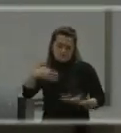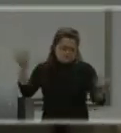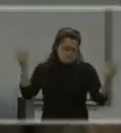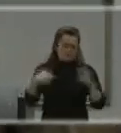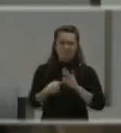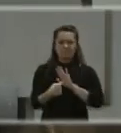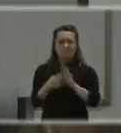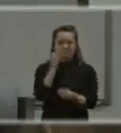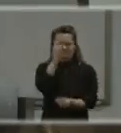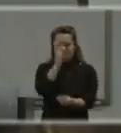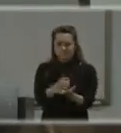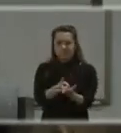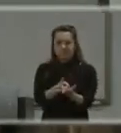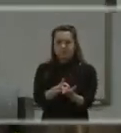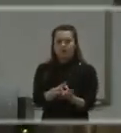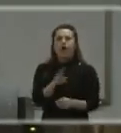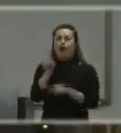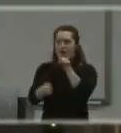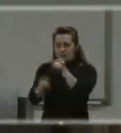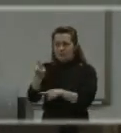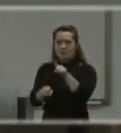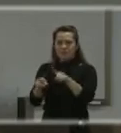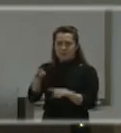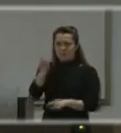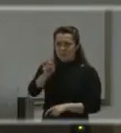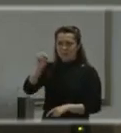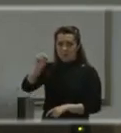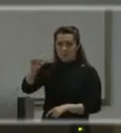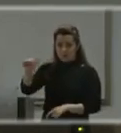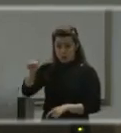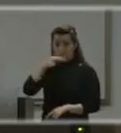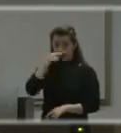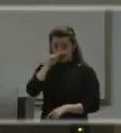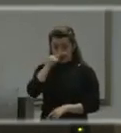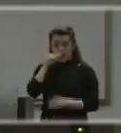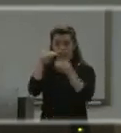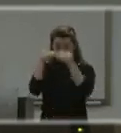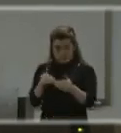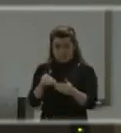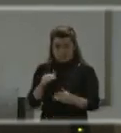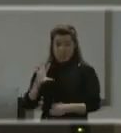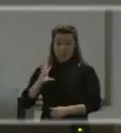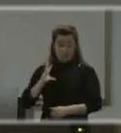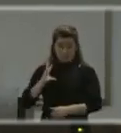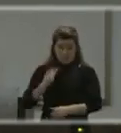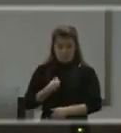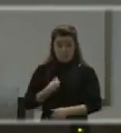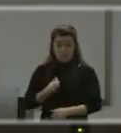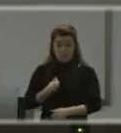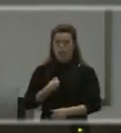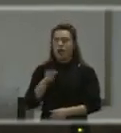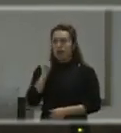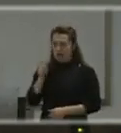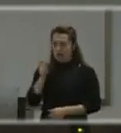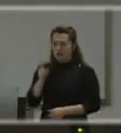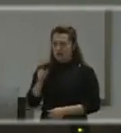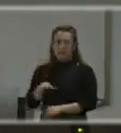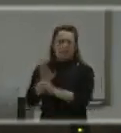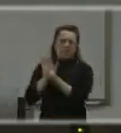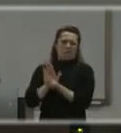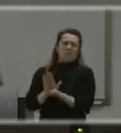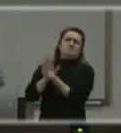Digamos. Conocemos algunos casos de niños trans con discapacidad, que además, eso sí que están bien al margen